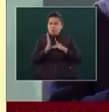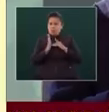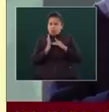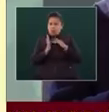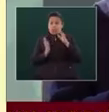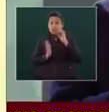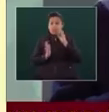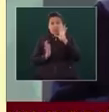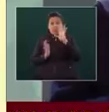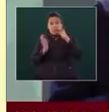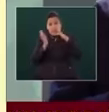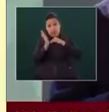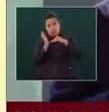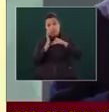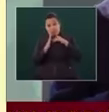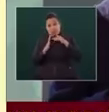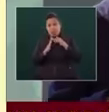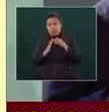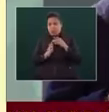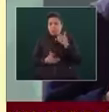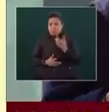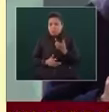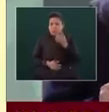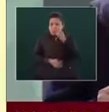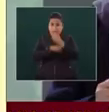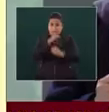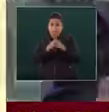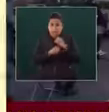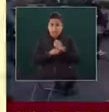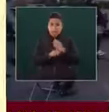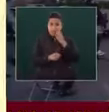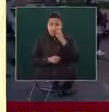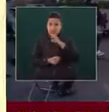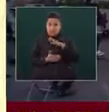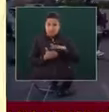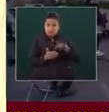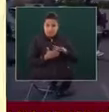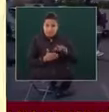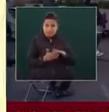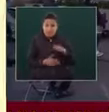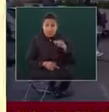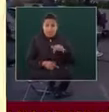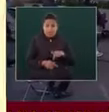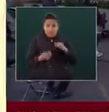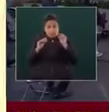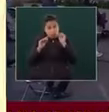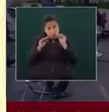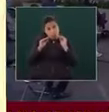35,000 millones de pesos al año. Es más que el presupuesto de Zacatecas,